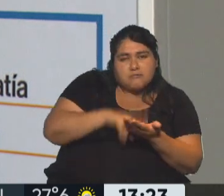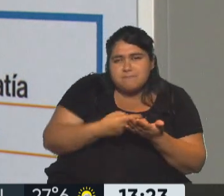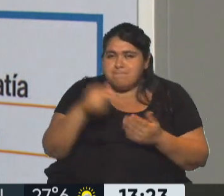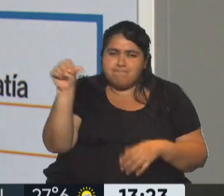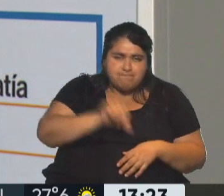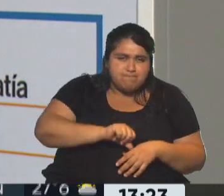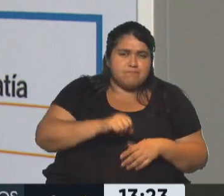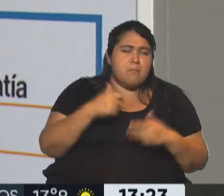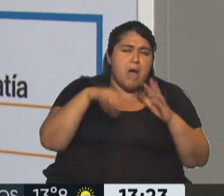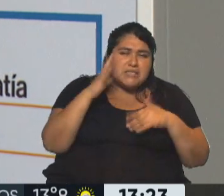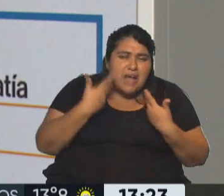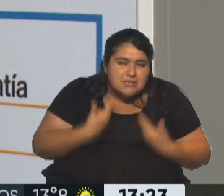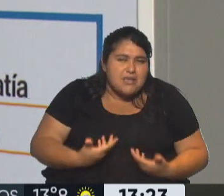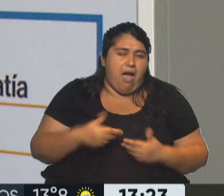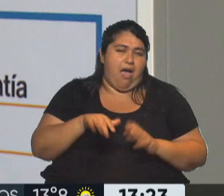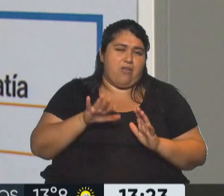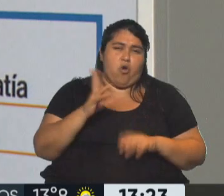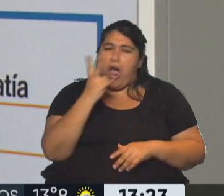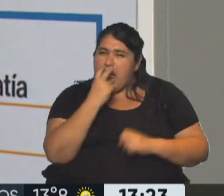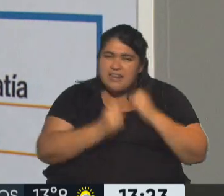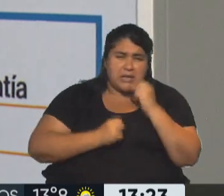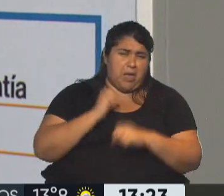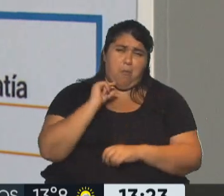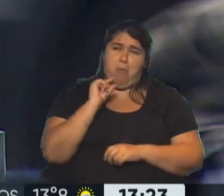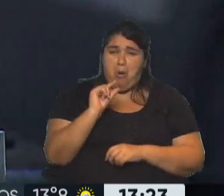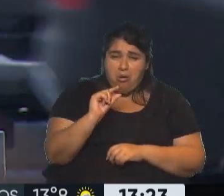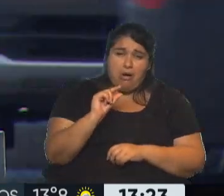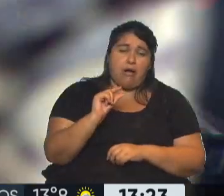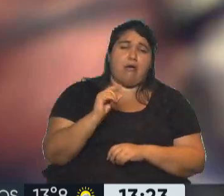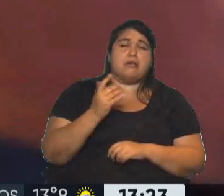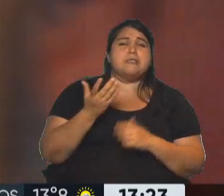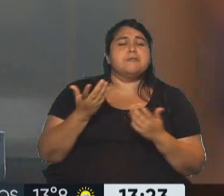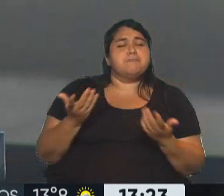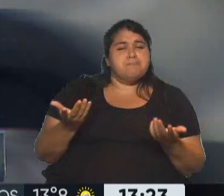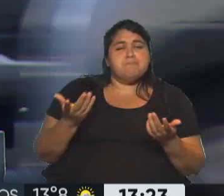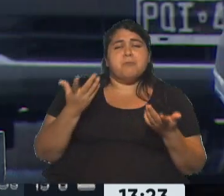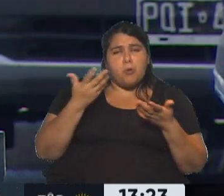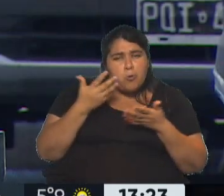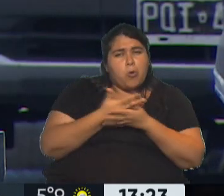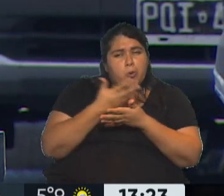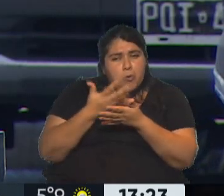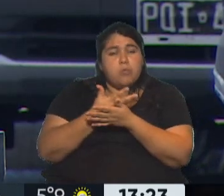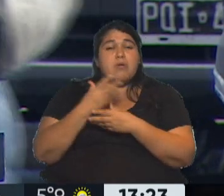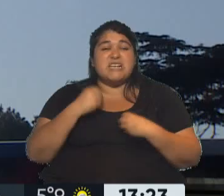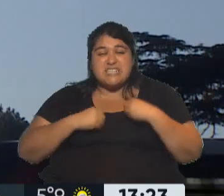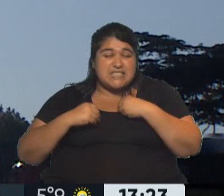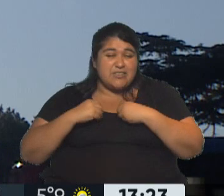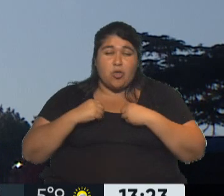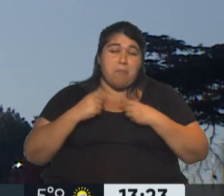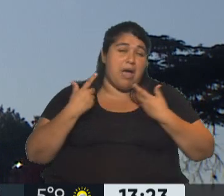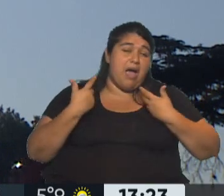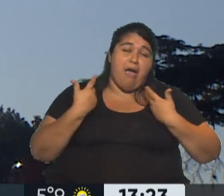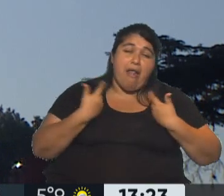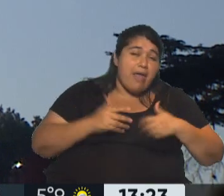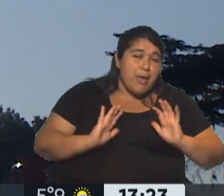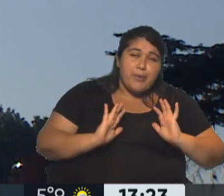estamos más agotados, tenemos menos energía. Un montón de padecimientos que van desde síntomas leves, ¿sí? Por ejemplo, está visto